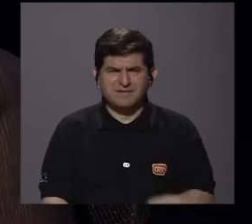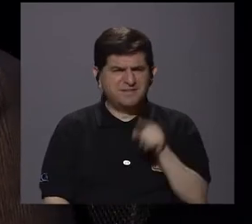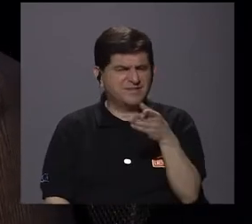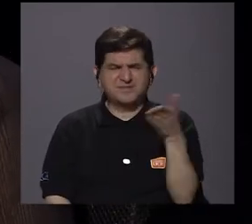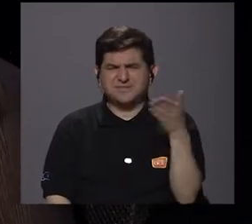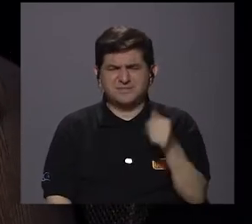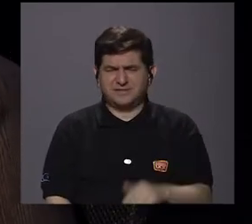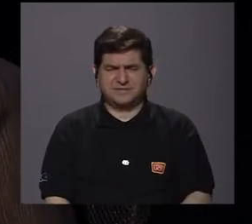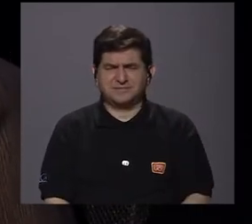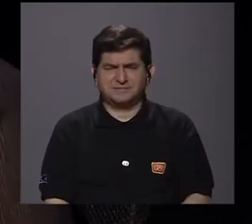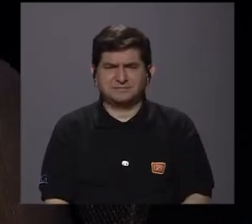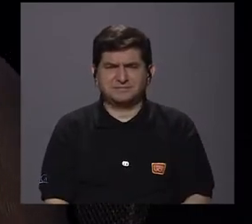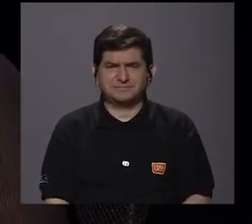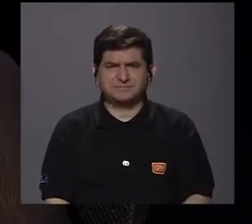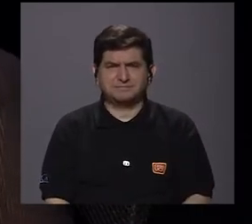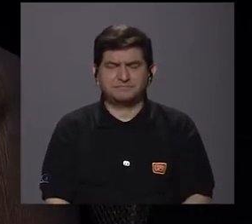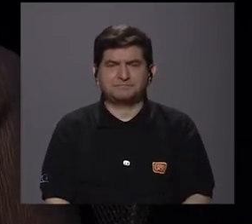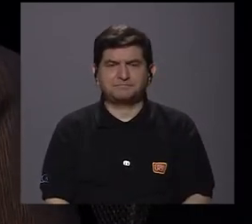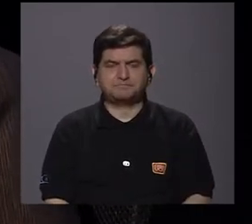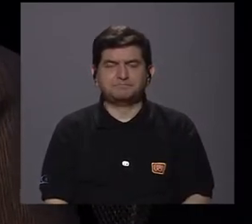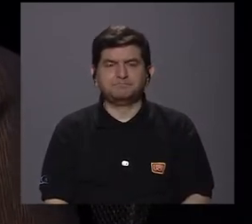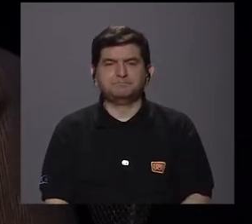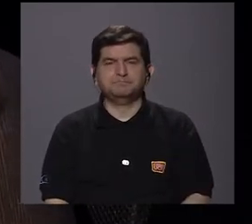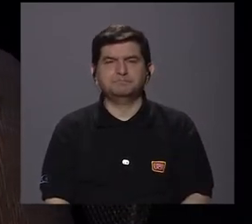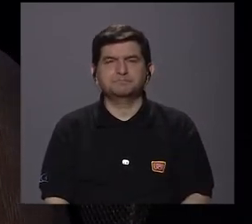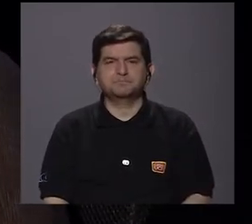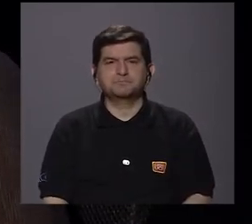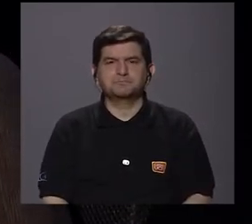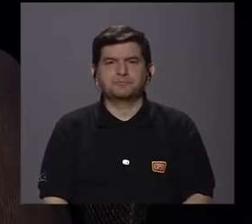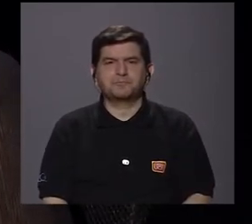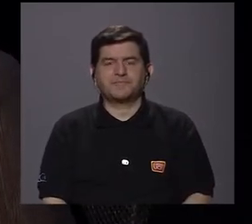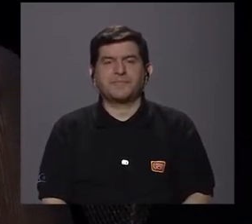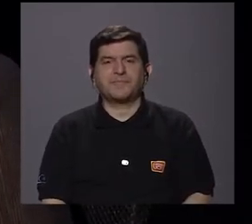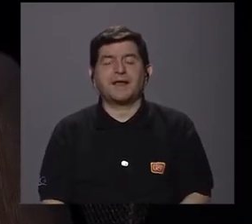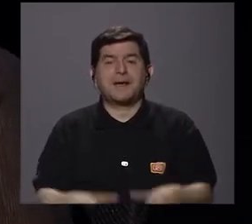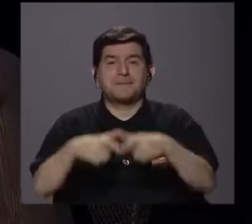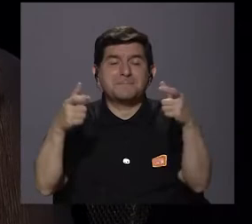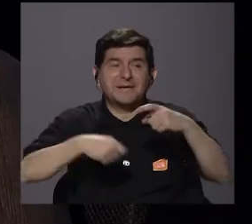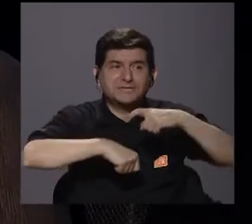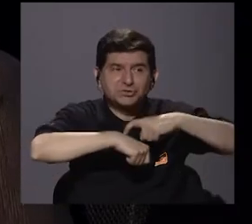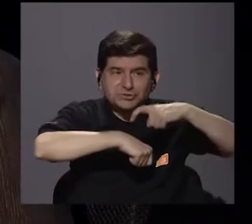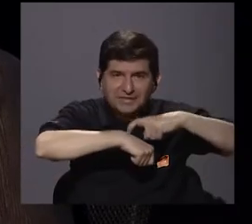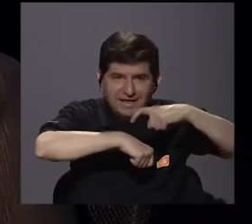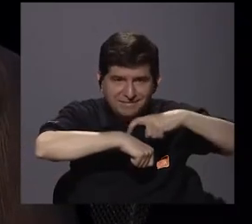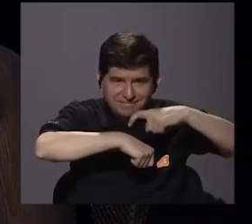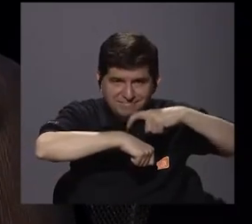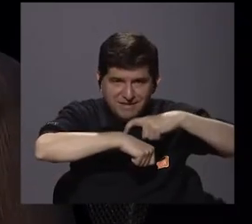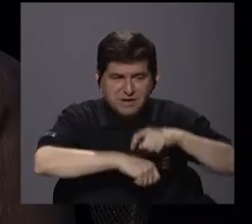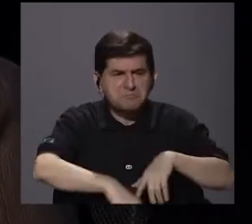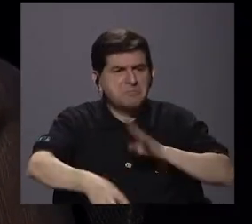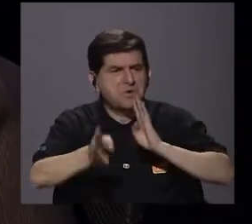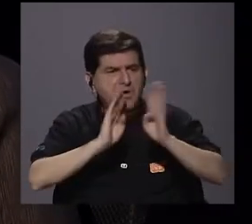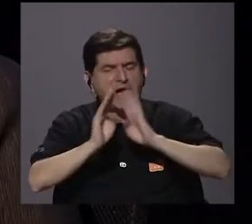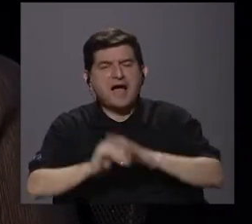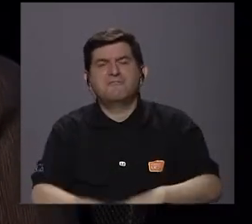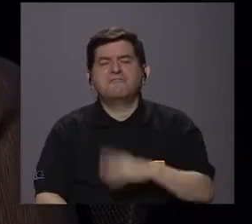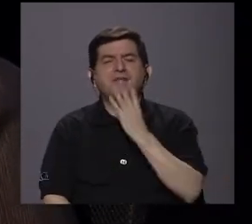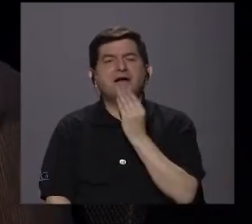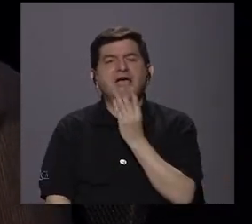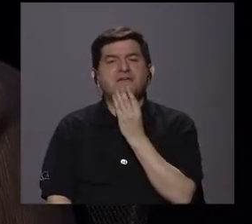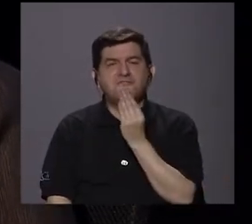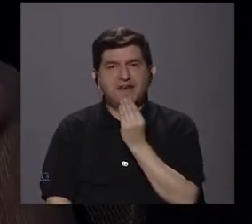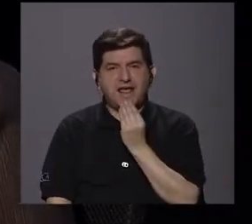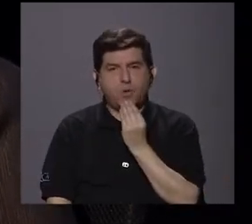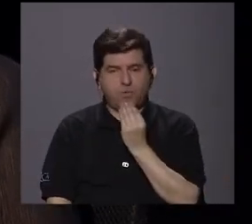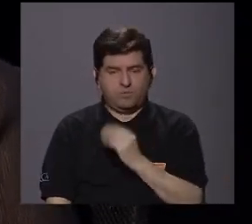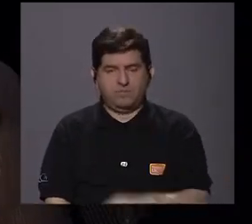es una tortura psicológica? Explícame. Bueno, ellos la mayor parte del tiempo hablan en hebreo,